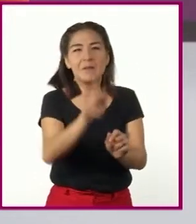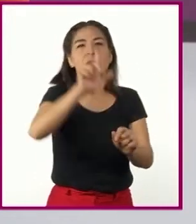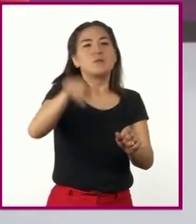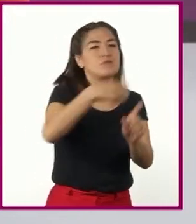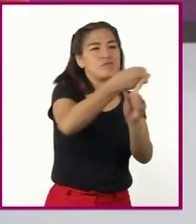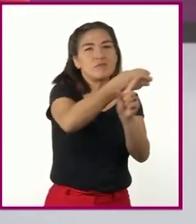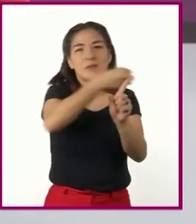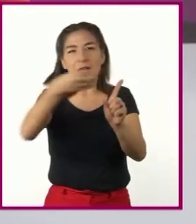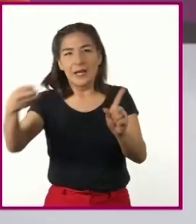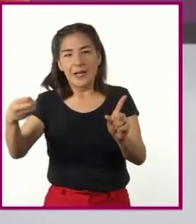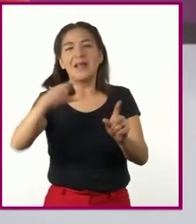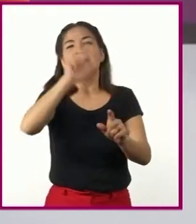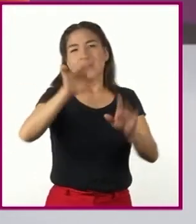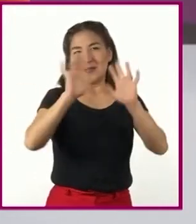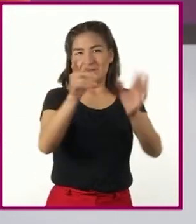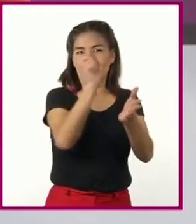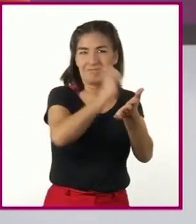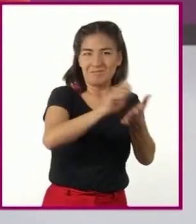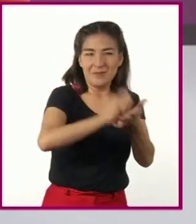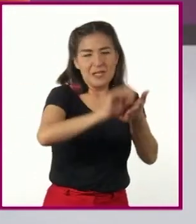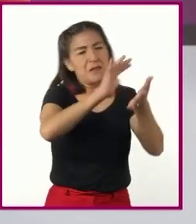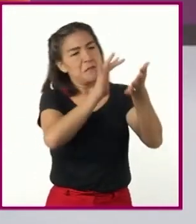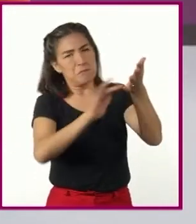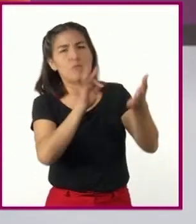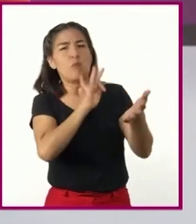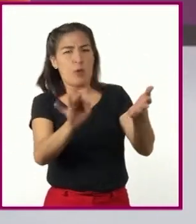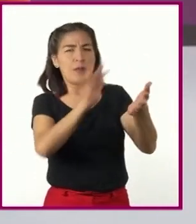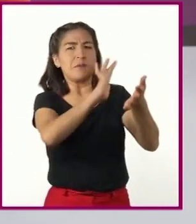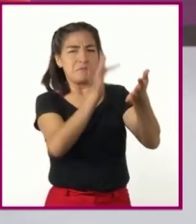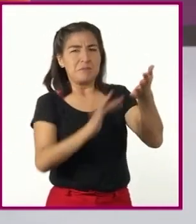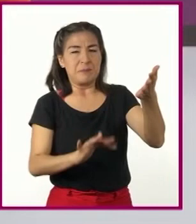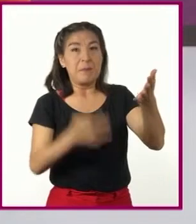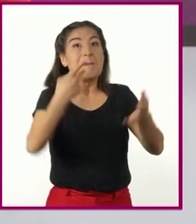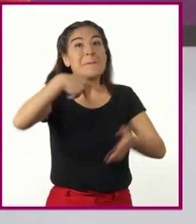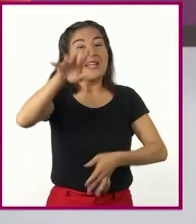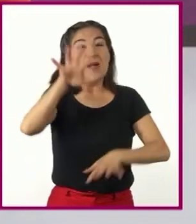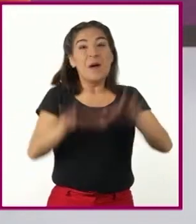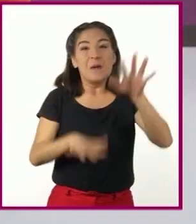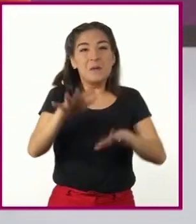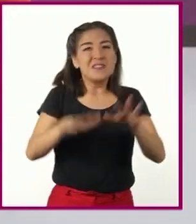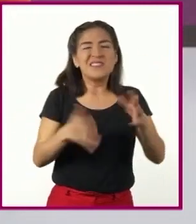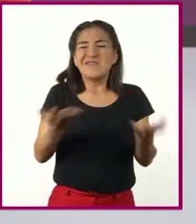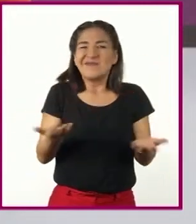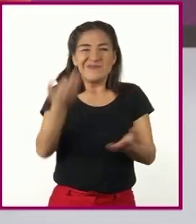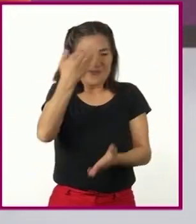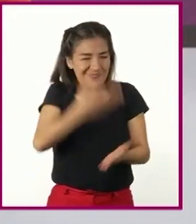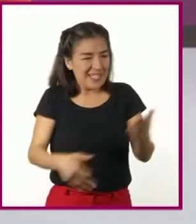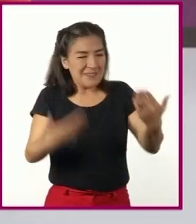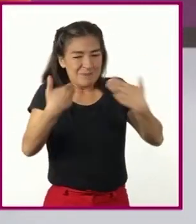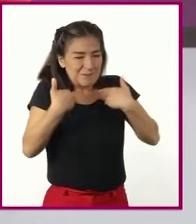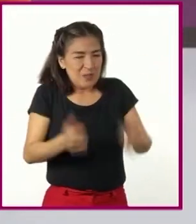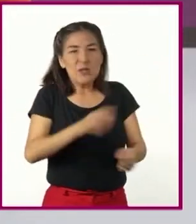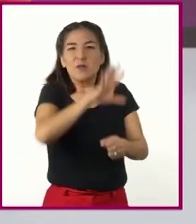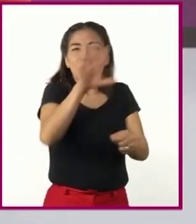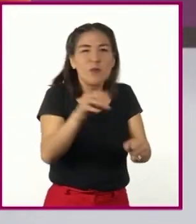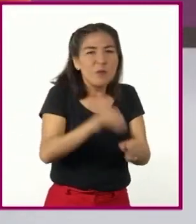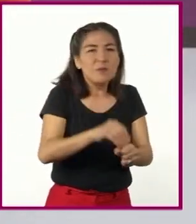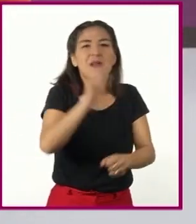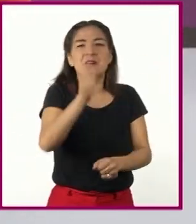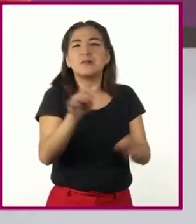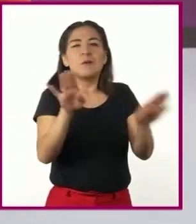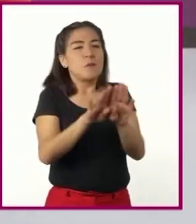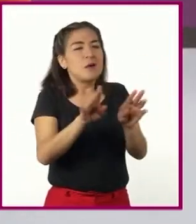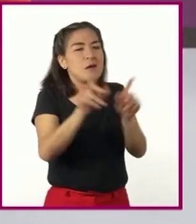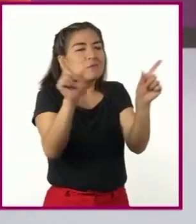y luego textos, los cuales pueden ser leídos, pero en muchas ocasiones no se logra la comprensión total. Solamente descifran los